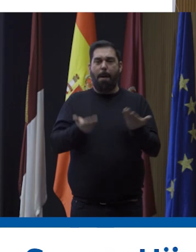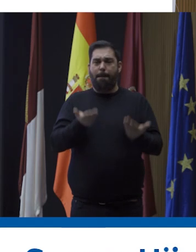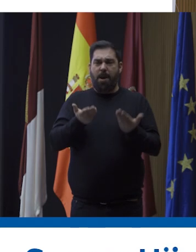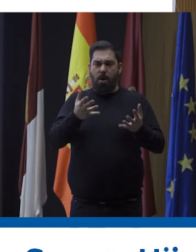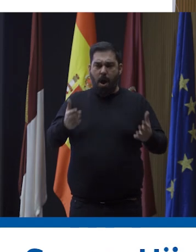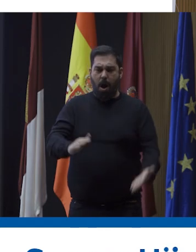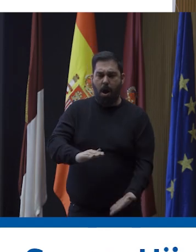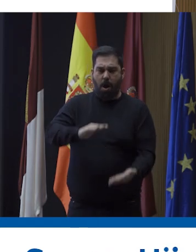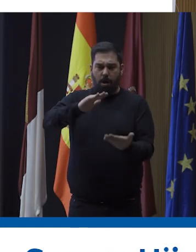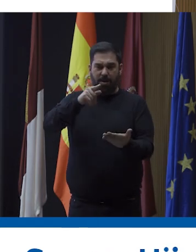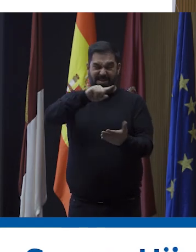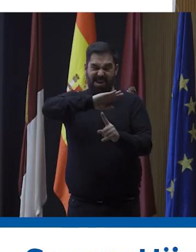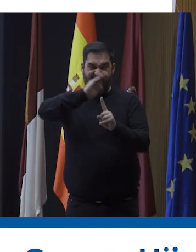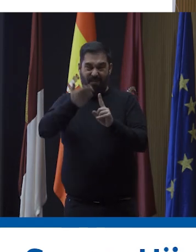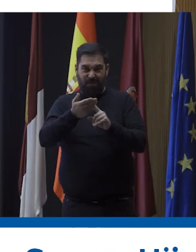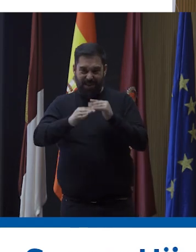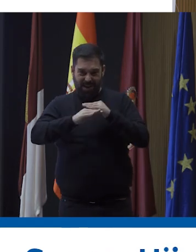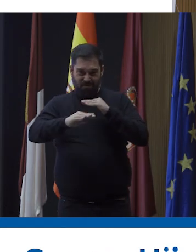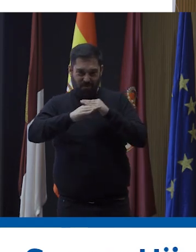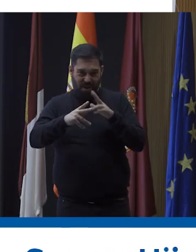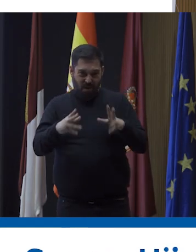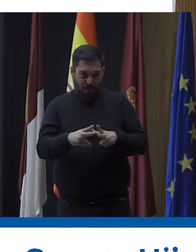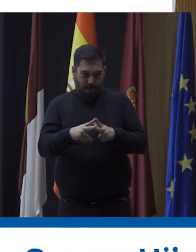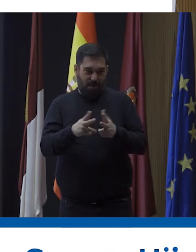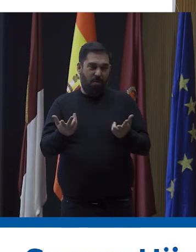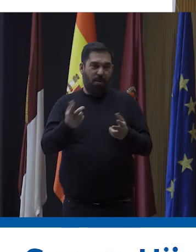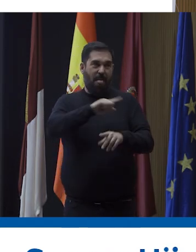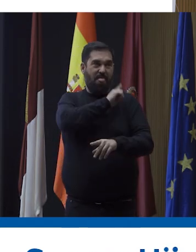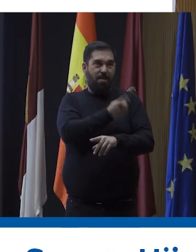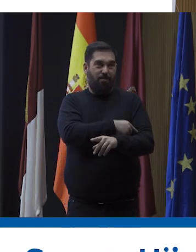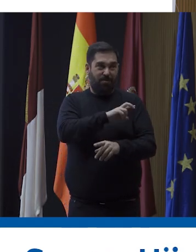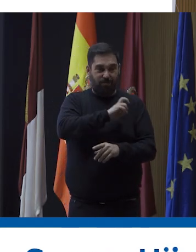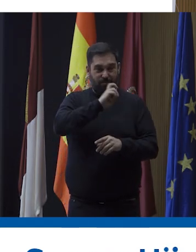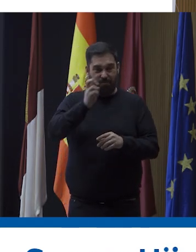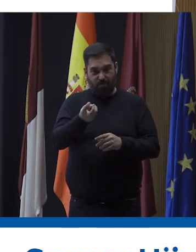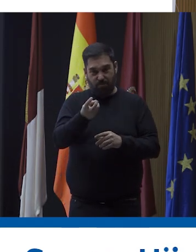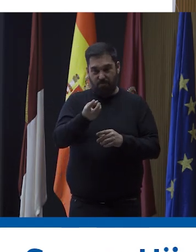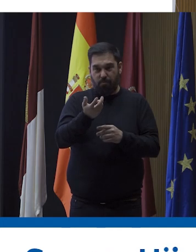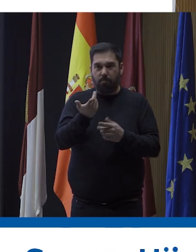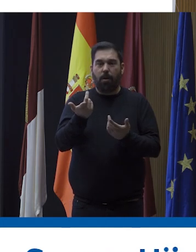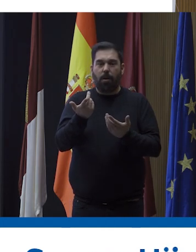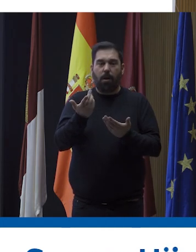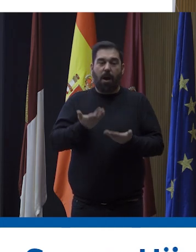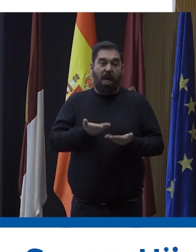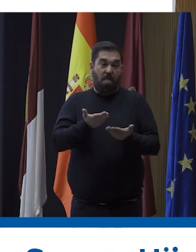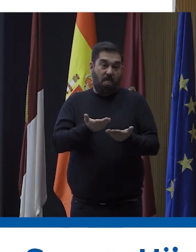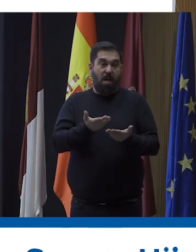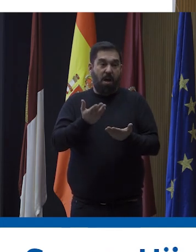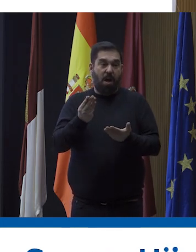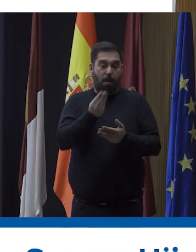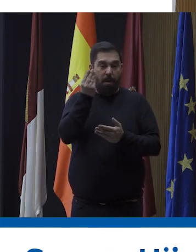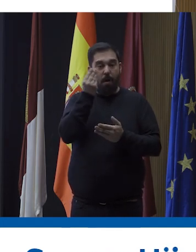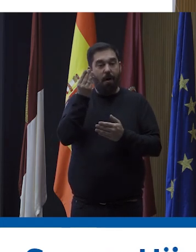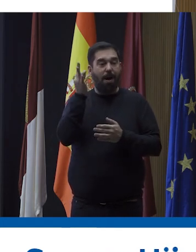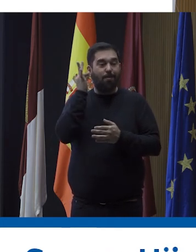lo que hace es perjudicar el suelo pélvico, ¿vale? Hay otro tipo de deportes que están mucho más adecuados para la mujer, y todo lo que